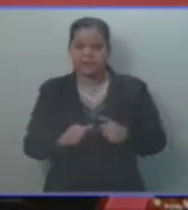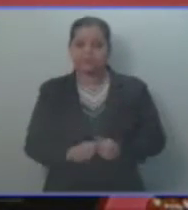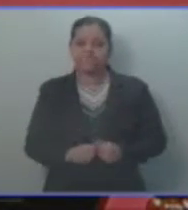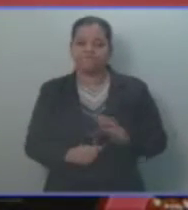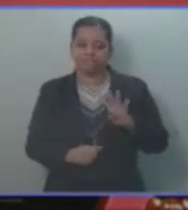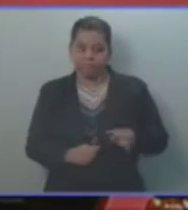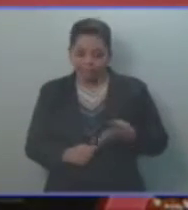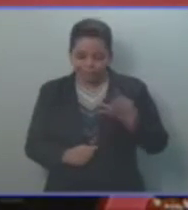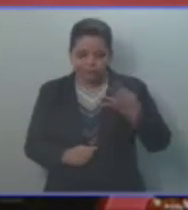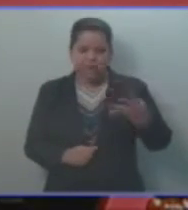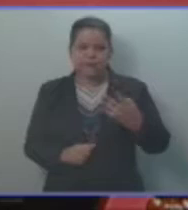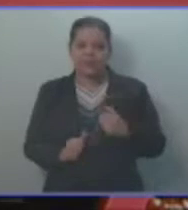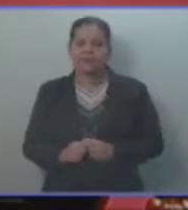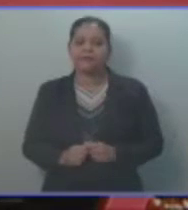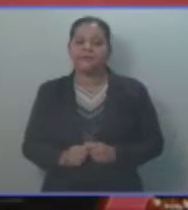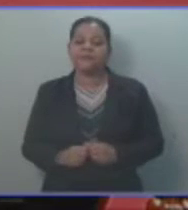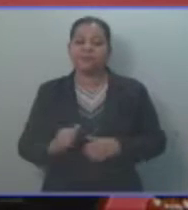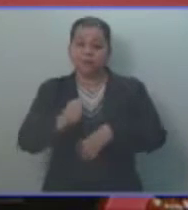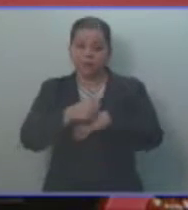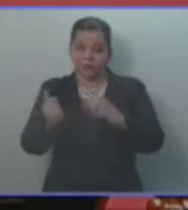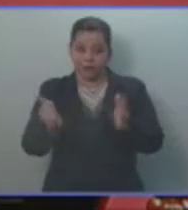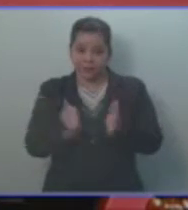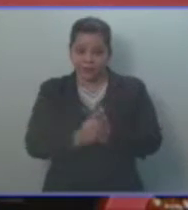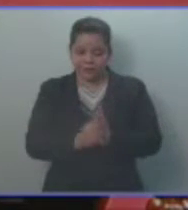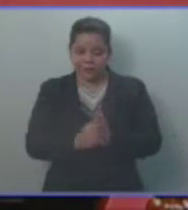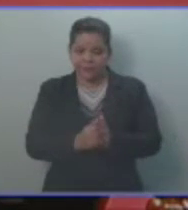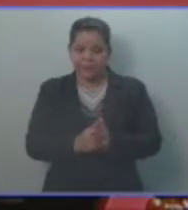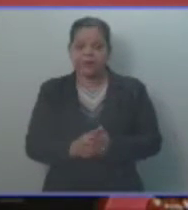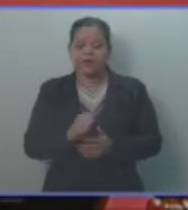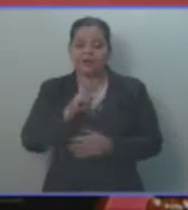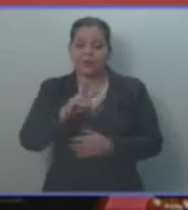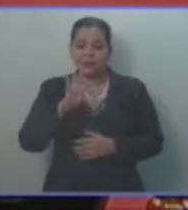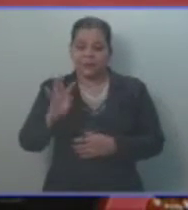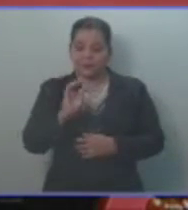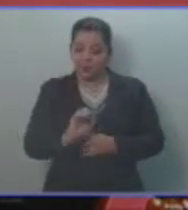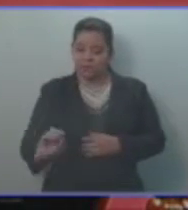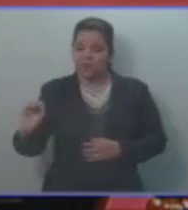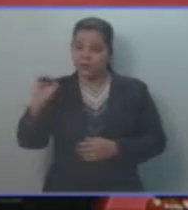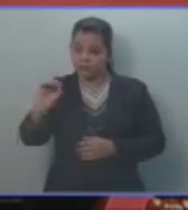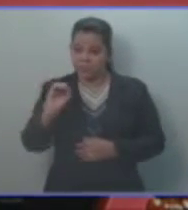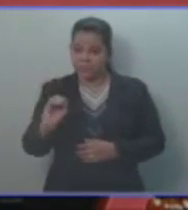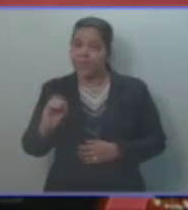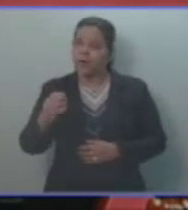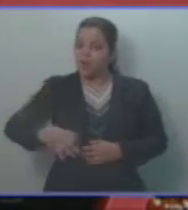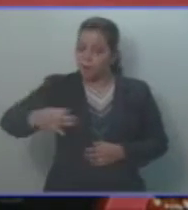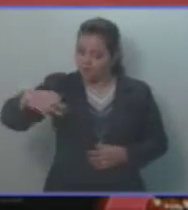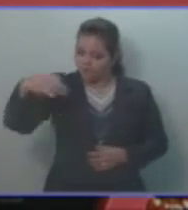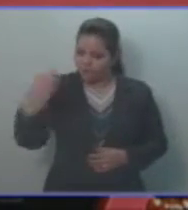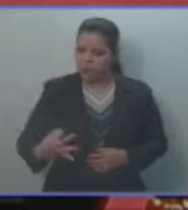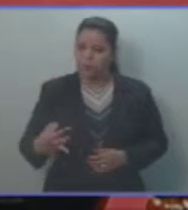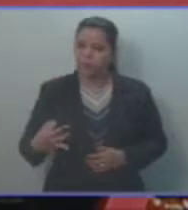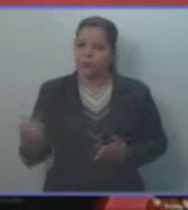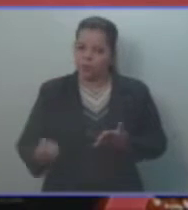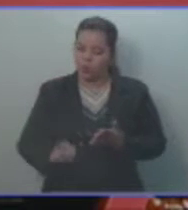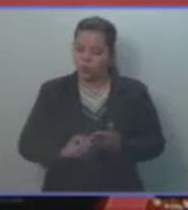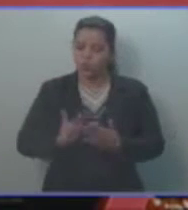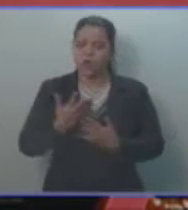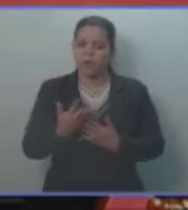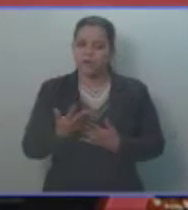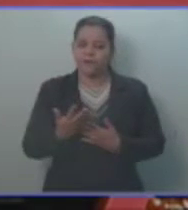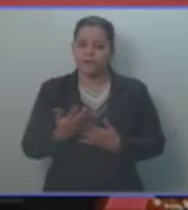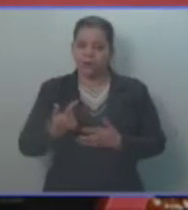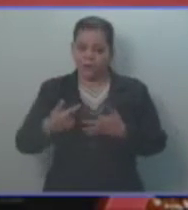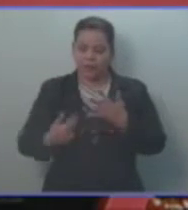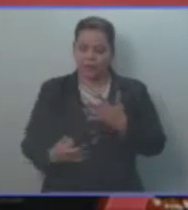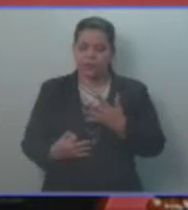Cuarto, que la Asamblea Legislativa, desde el 4 de octubre de 2007, ratificó como una nueva herramienta